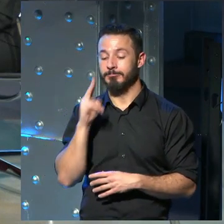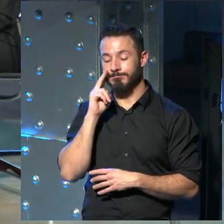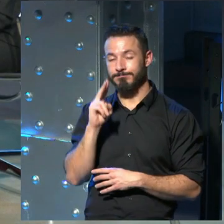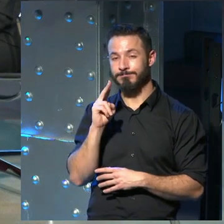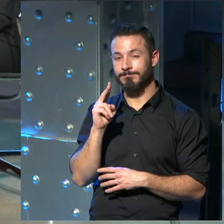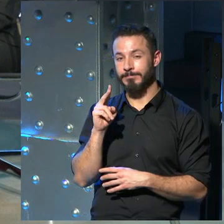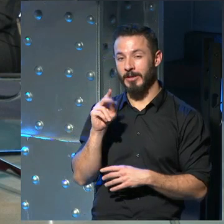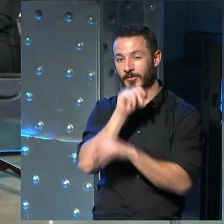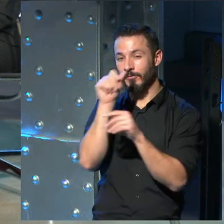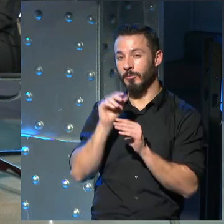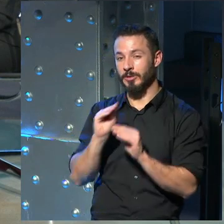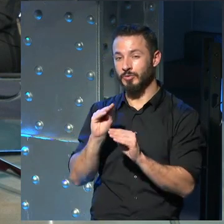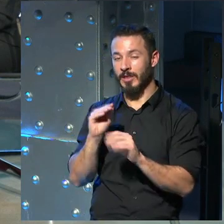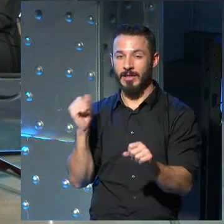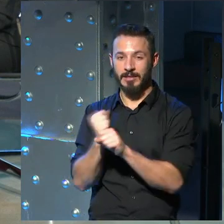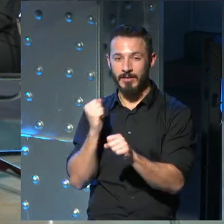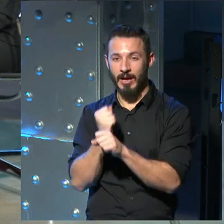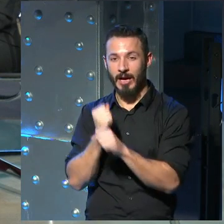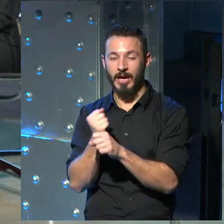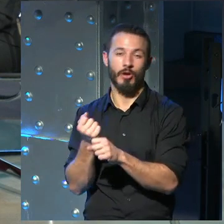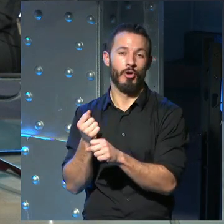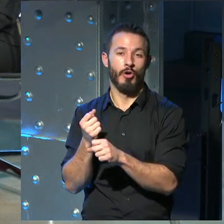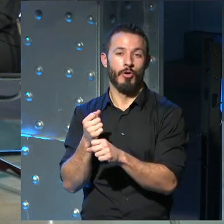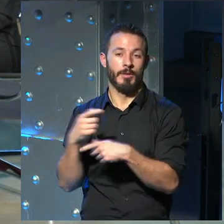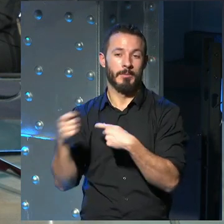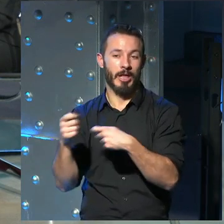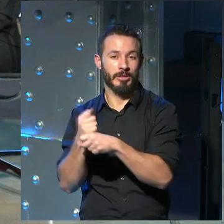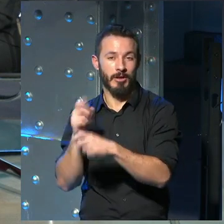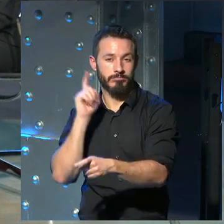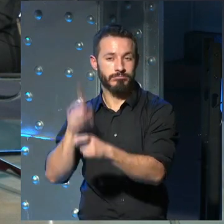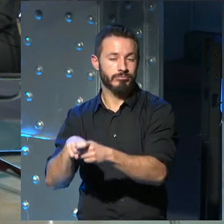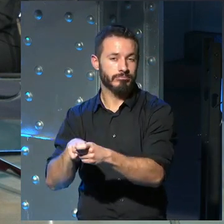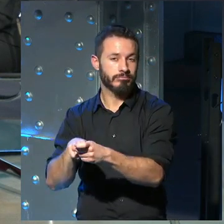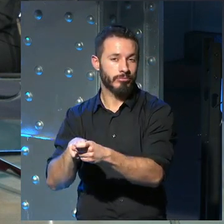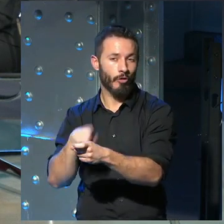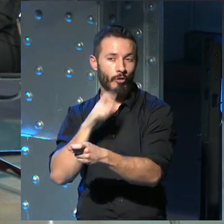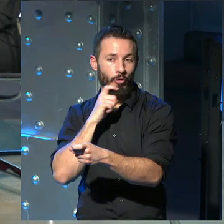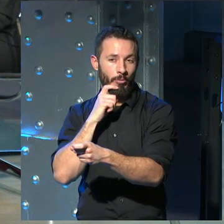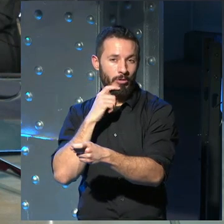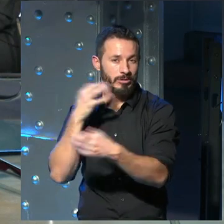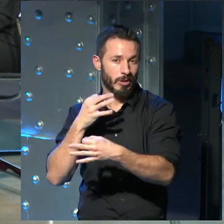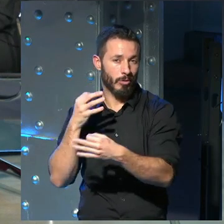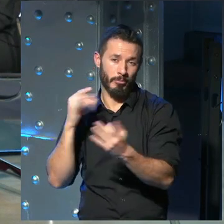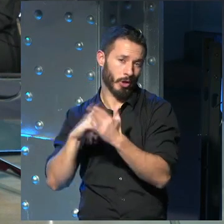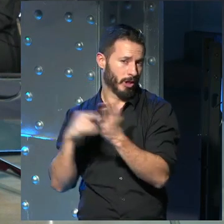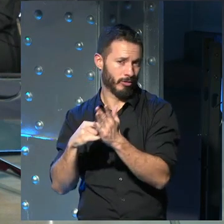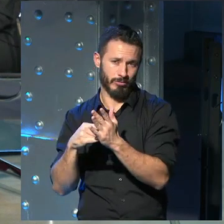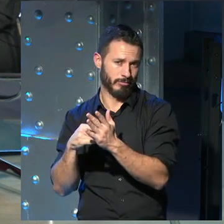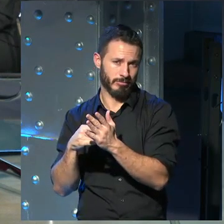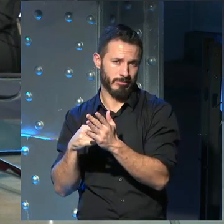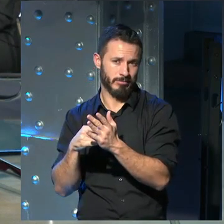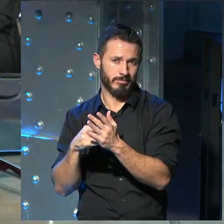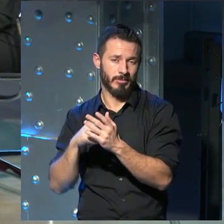su forma de trabajar y de incorporarse al mercado de trabajo será mucho más por proyectos.